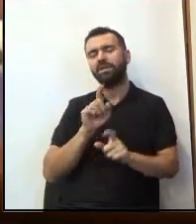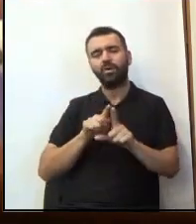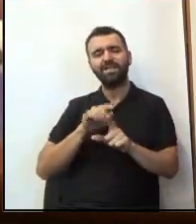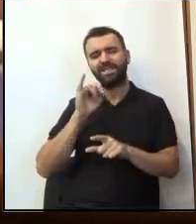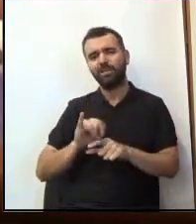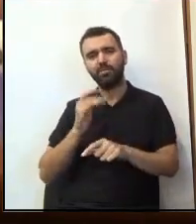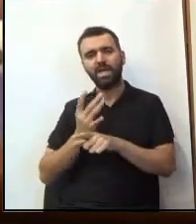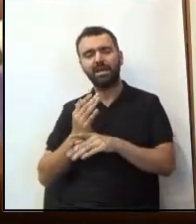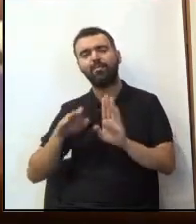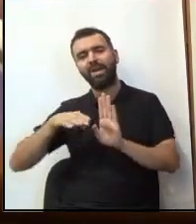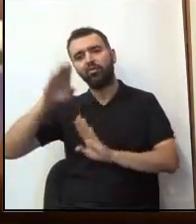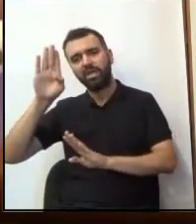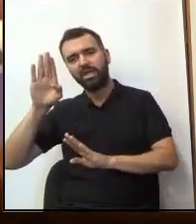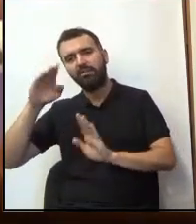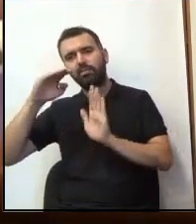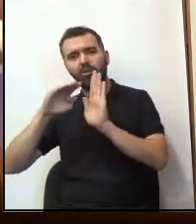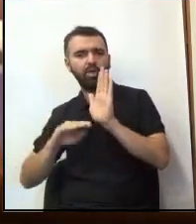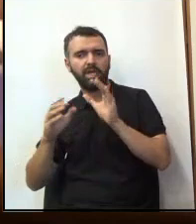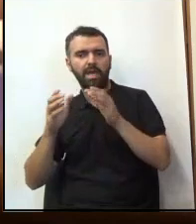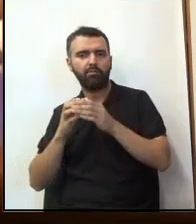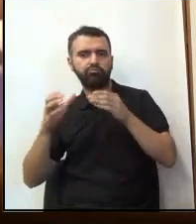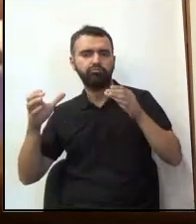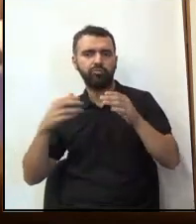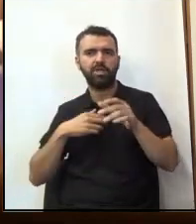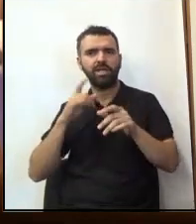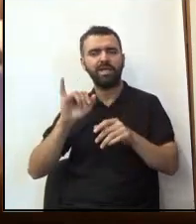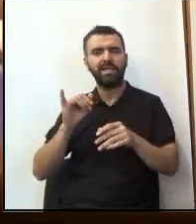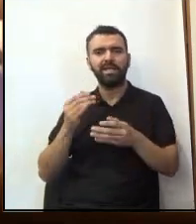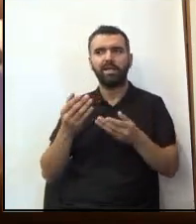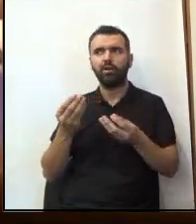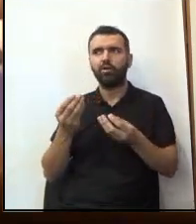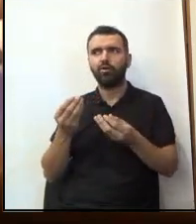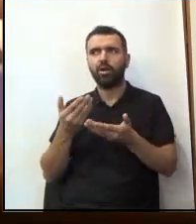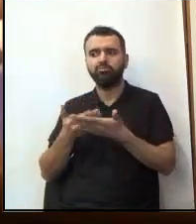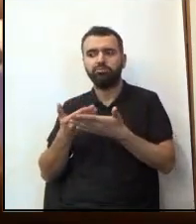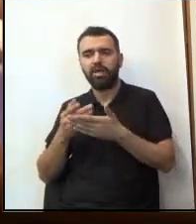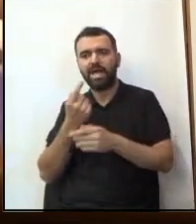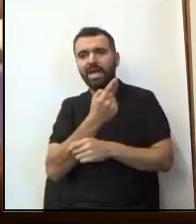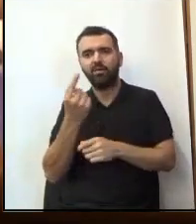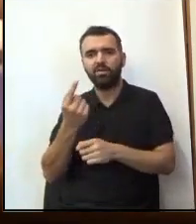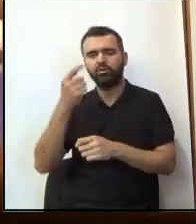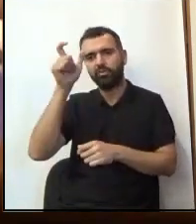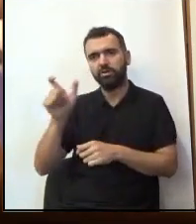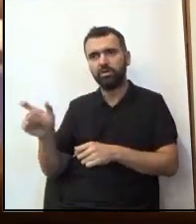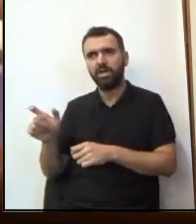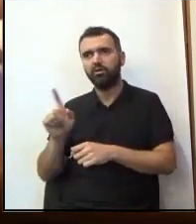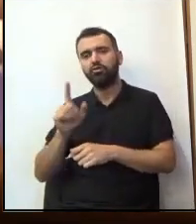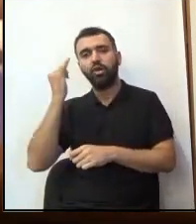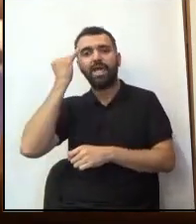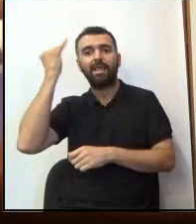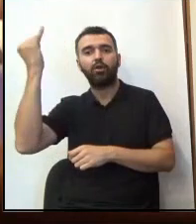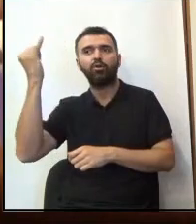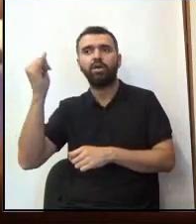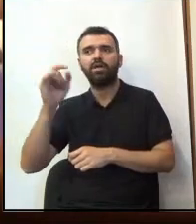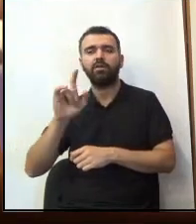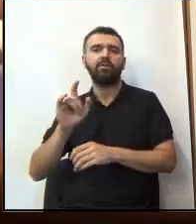y las conveniencias de cada uno son personales, y acá ni siquiera es una cuestión ideológica. Nadie me dice que la tarde